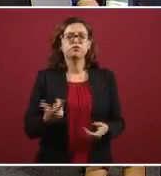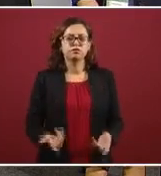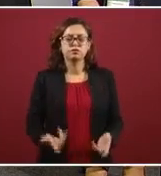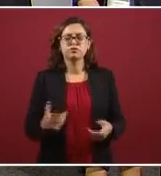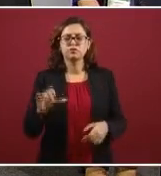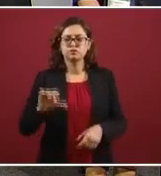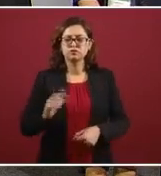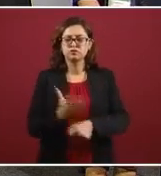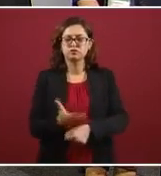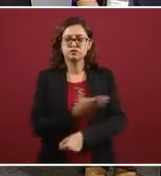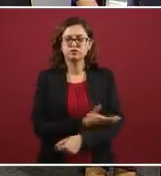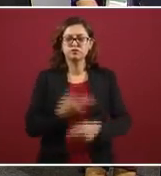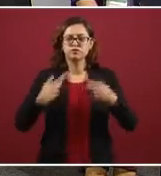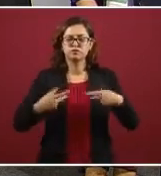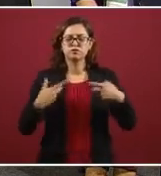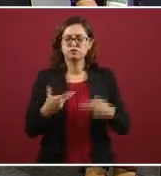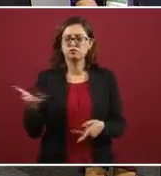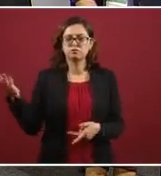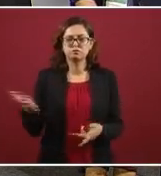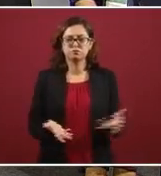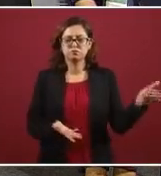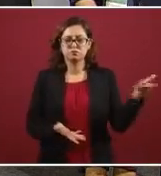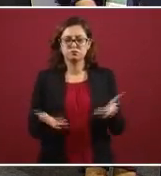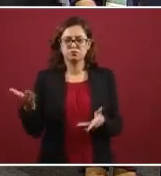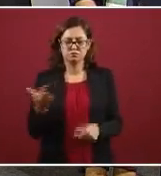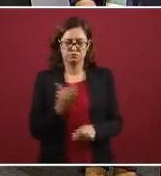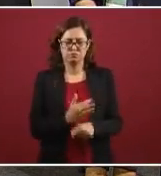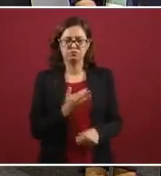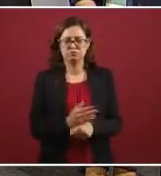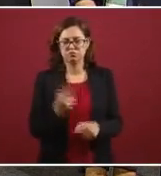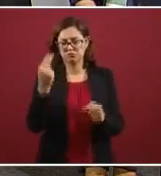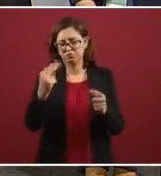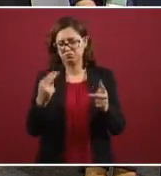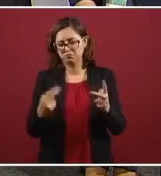personalidades que van a ser presentadas ahora,